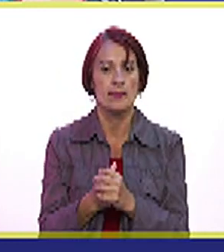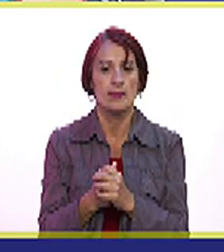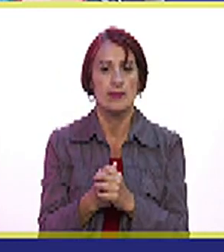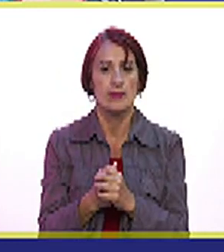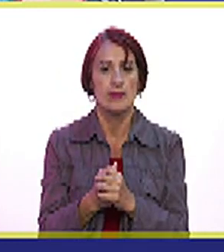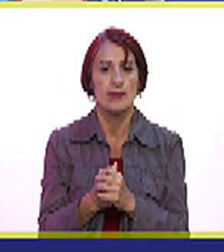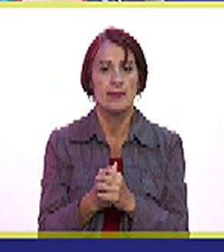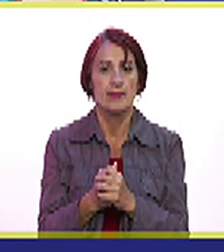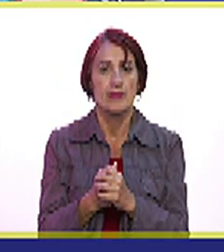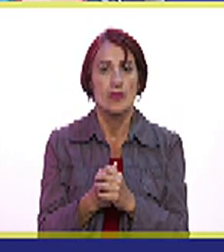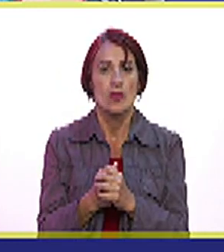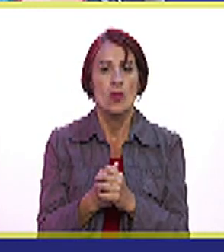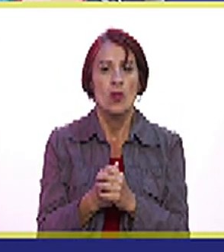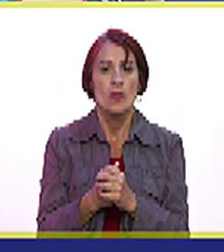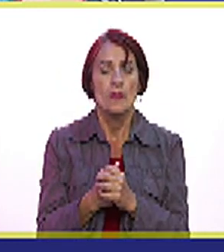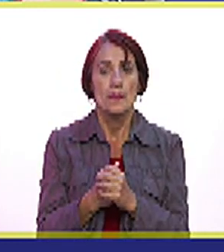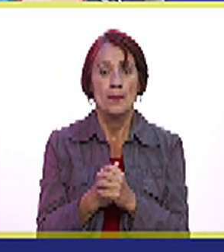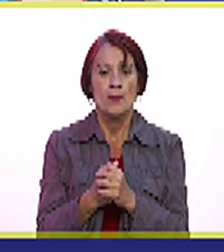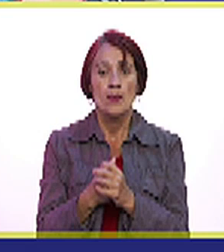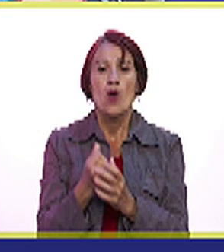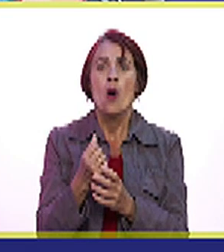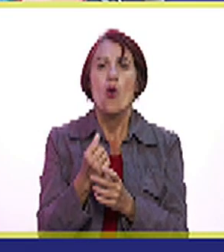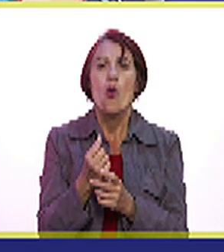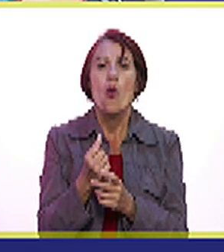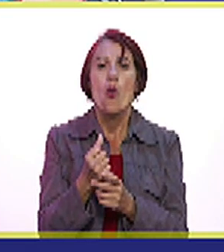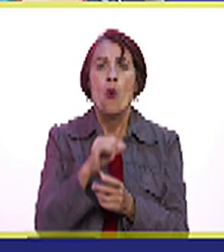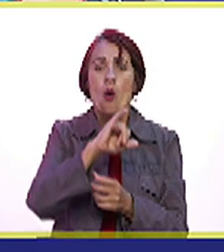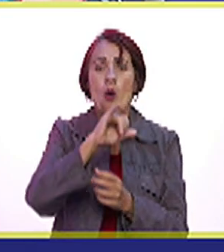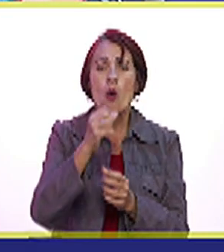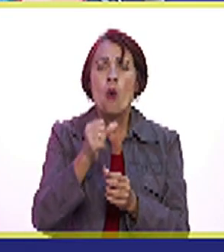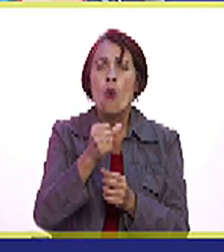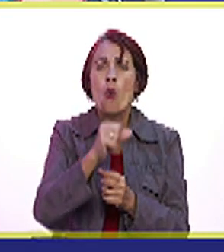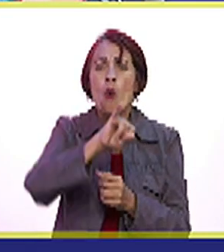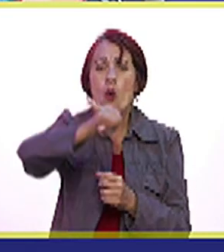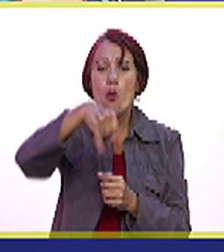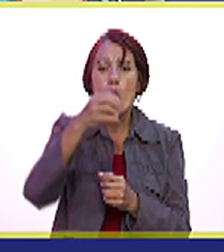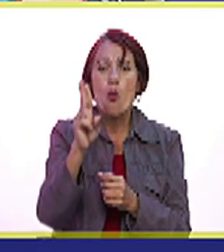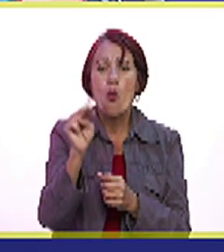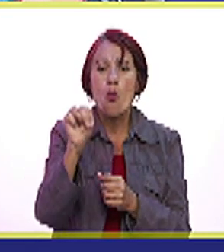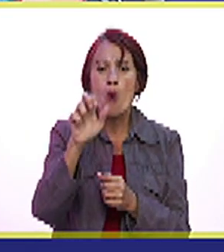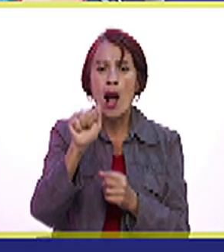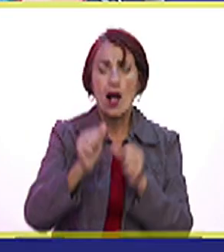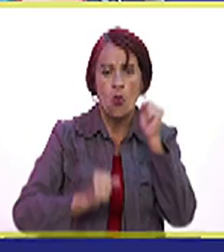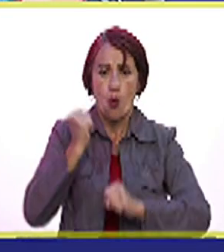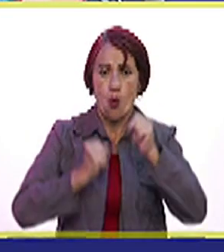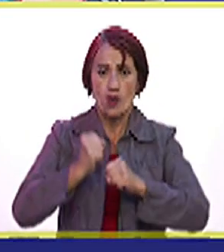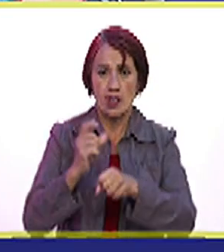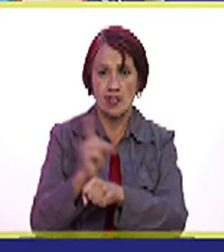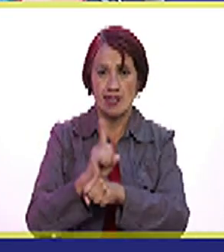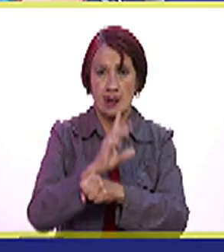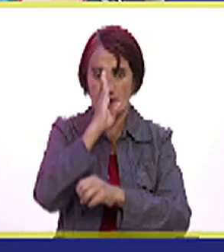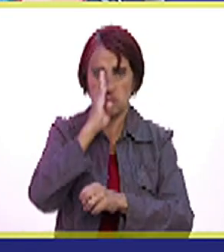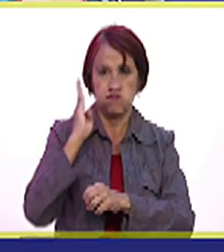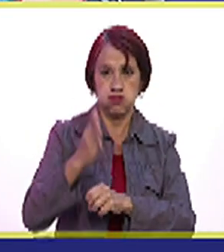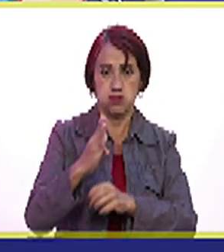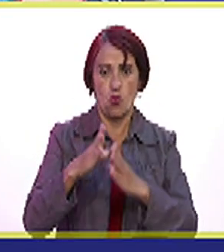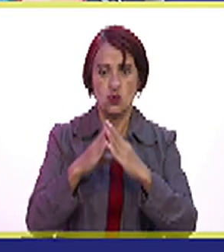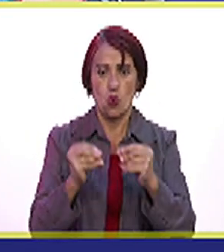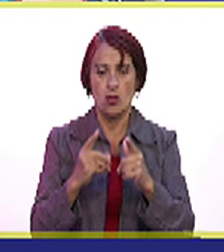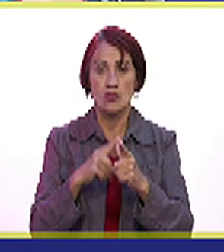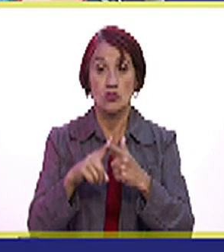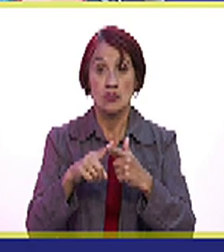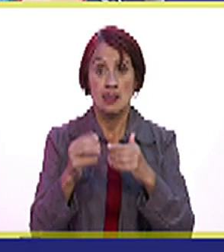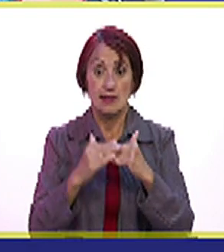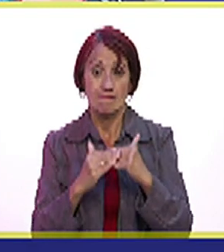fast. Juan run fast. Juan corre rápido. ¿Okay? El comparativo de